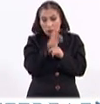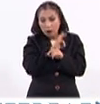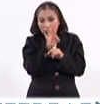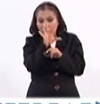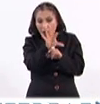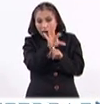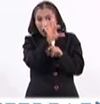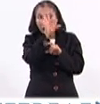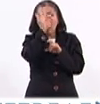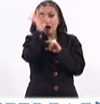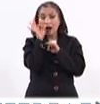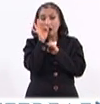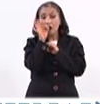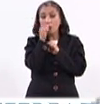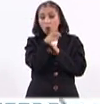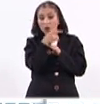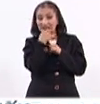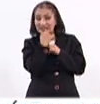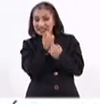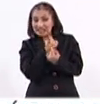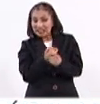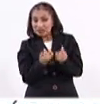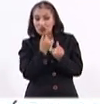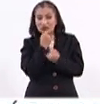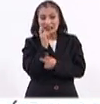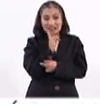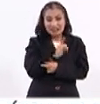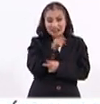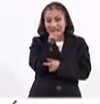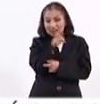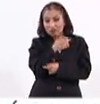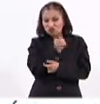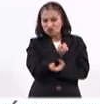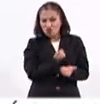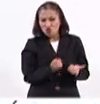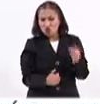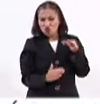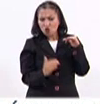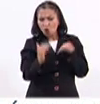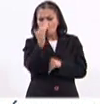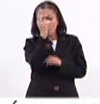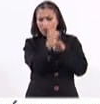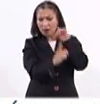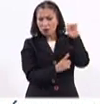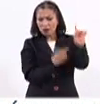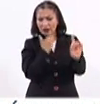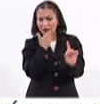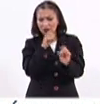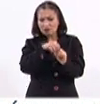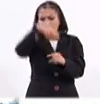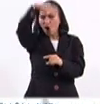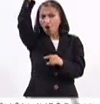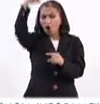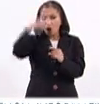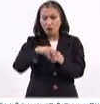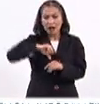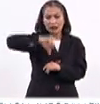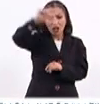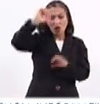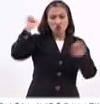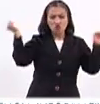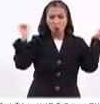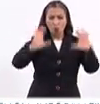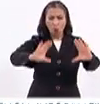pudiera seleccionar a aquel deportista o aquel niño o niña que sea la más alta, la que salta más, la que corre